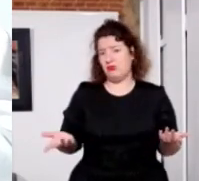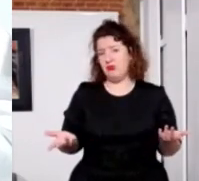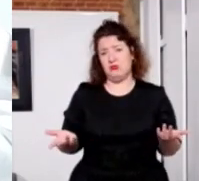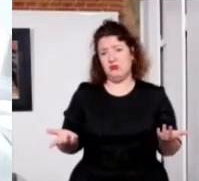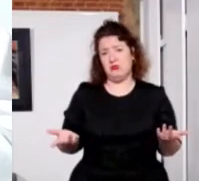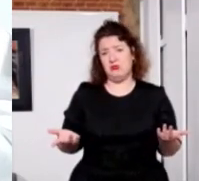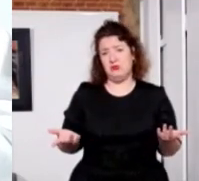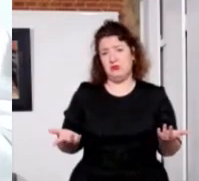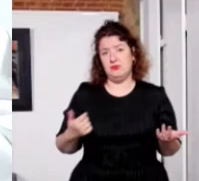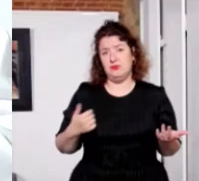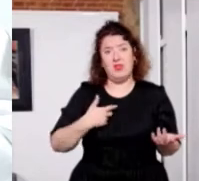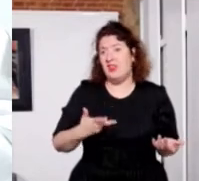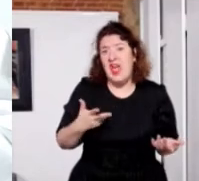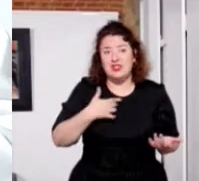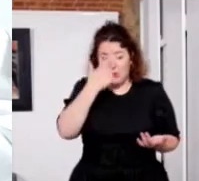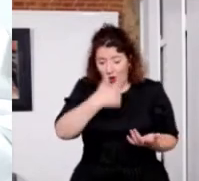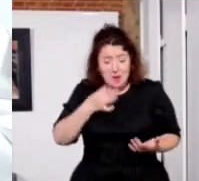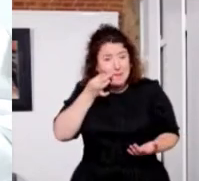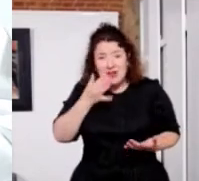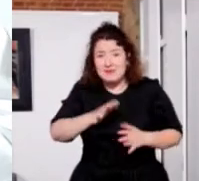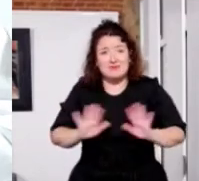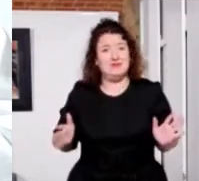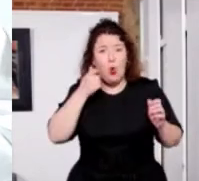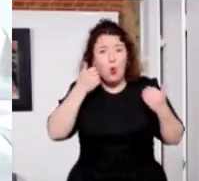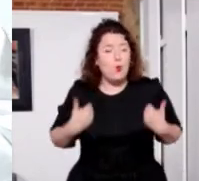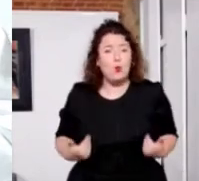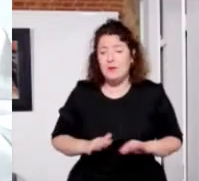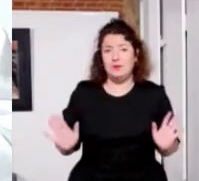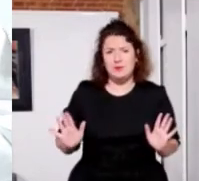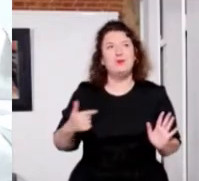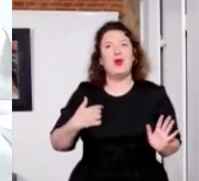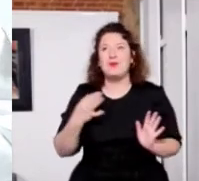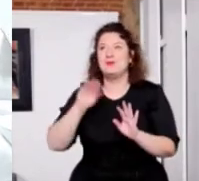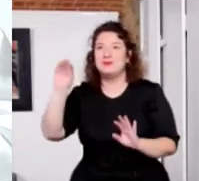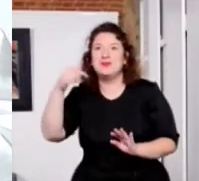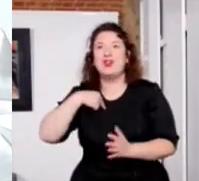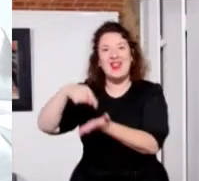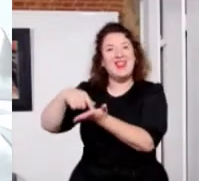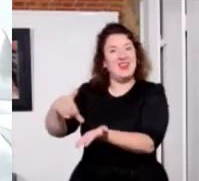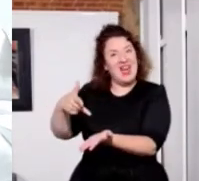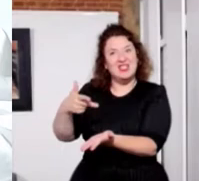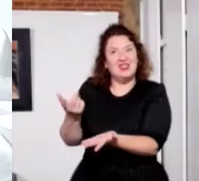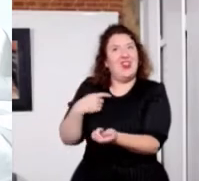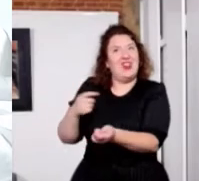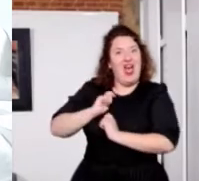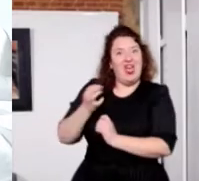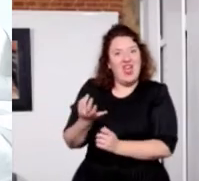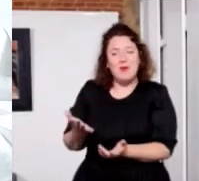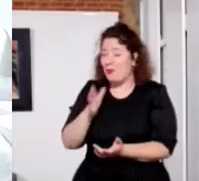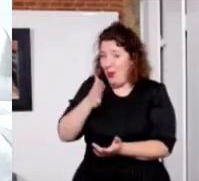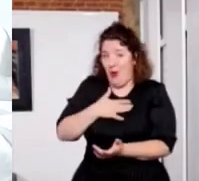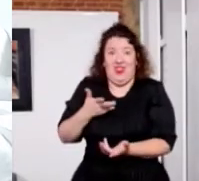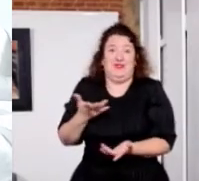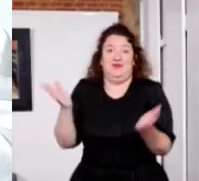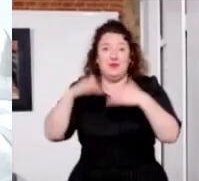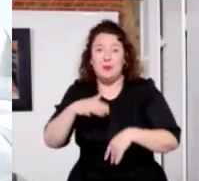Porque los derechos los tenemos por ser persona, pero tenía que reclamar el derecho a tener derecho porque en definitiva los derechos se los damos